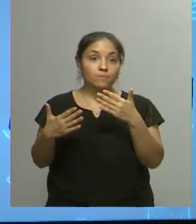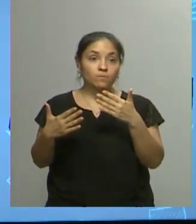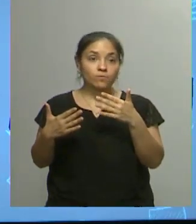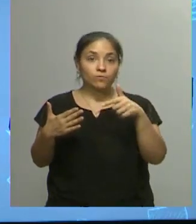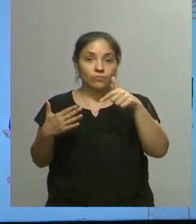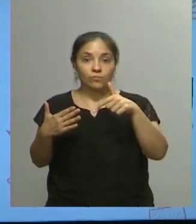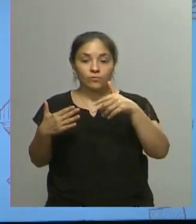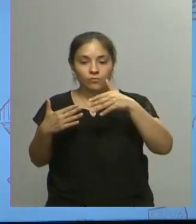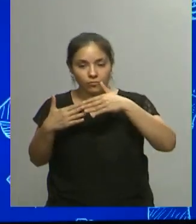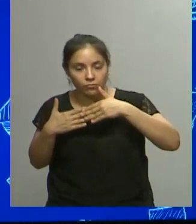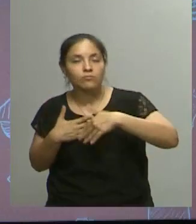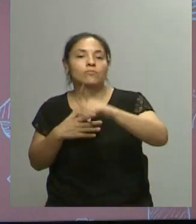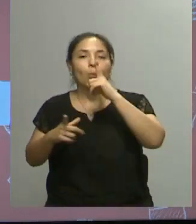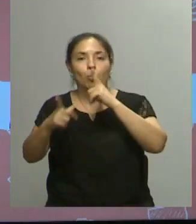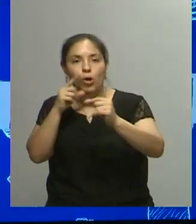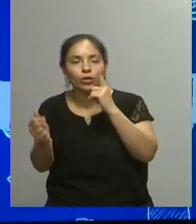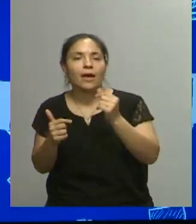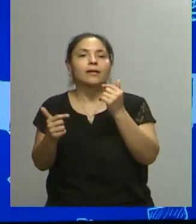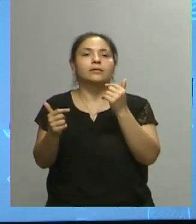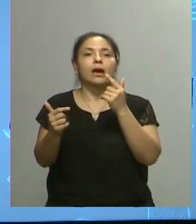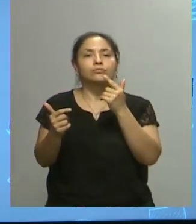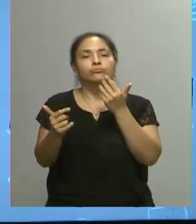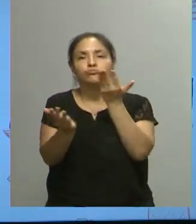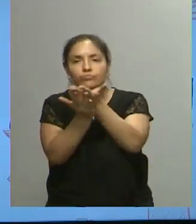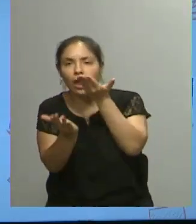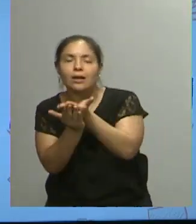reclamando, seguir demandando, seguir, ¿no?